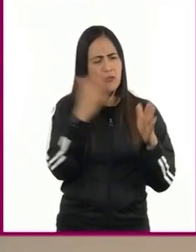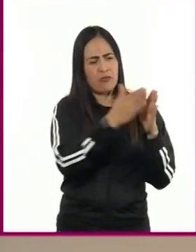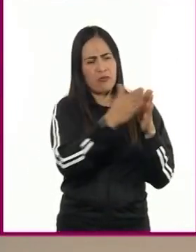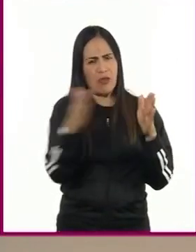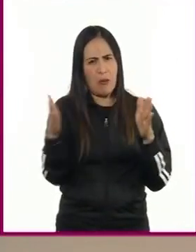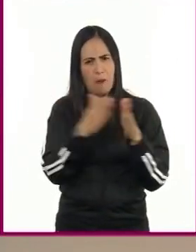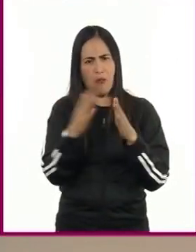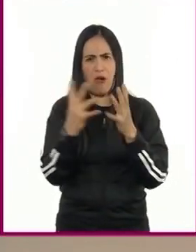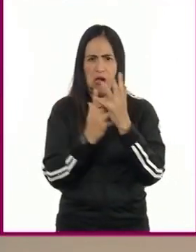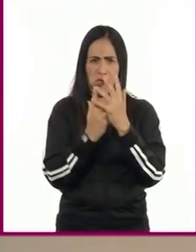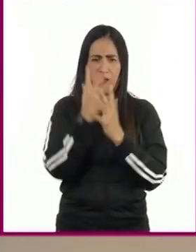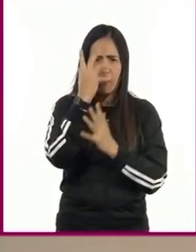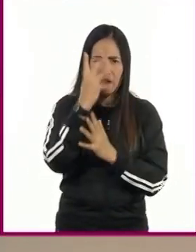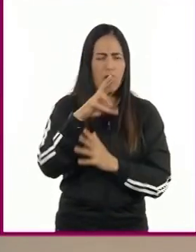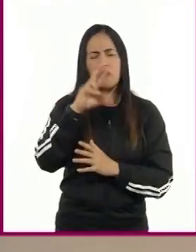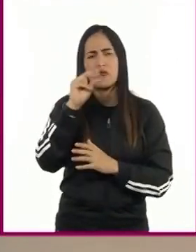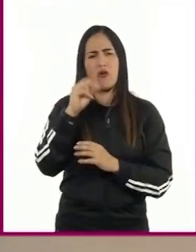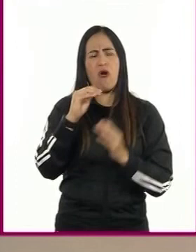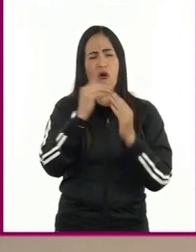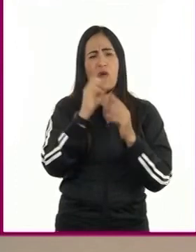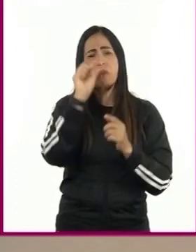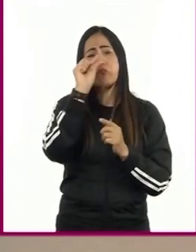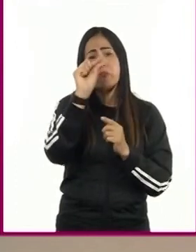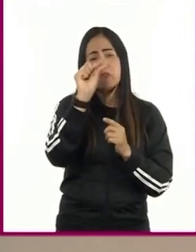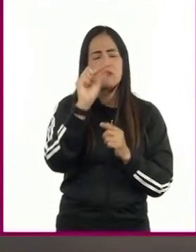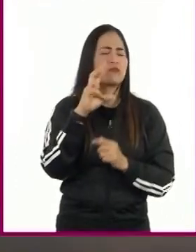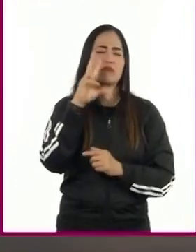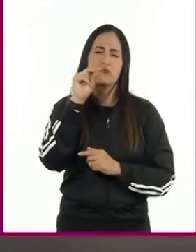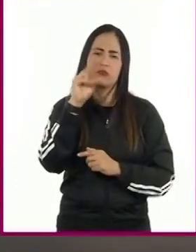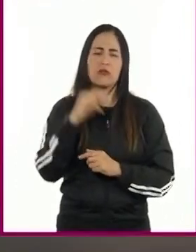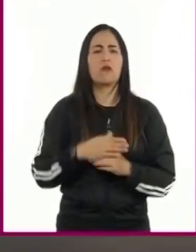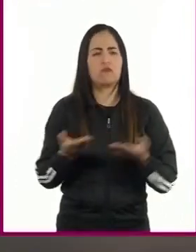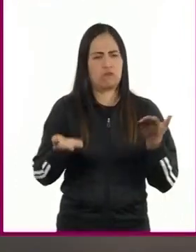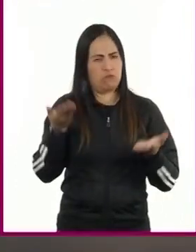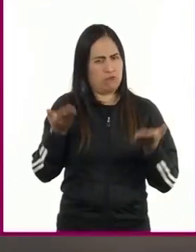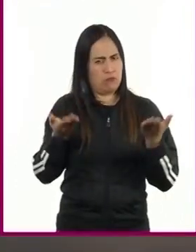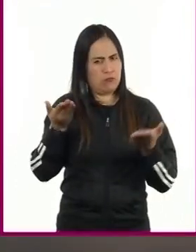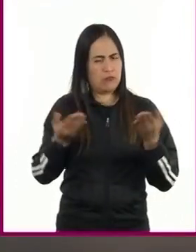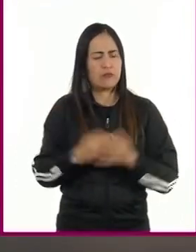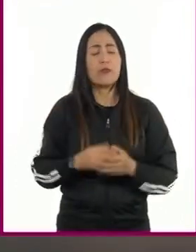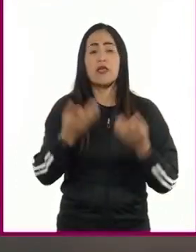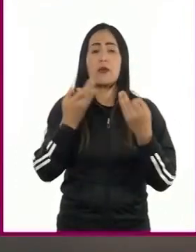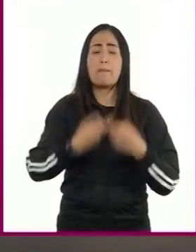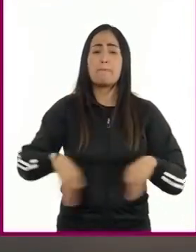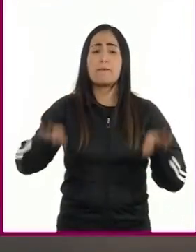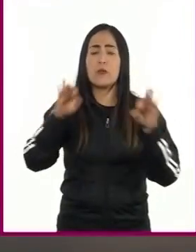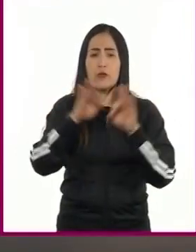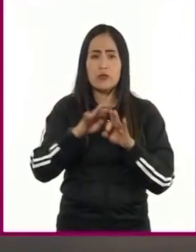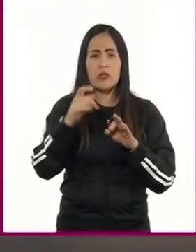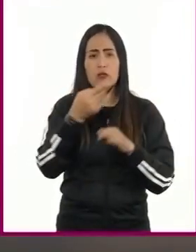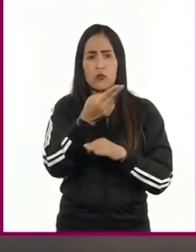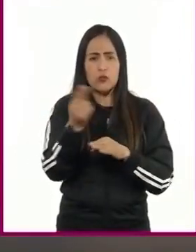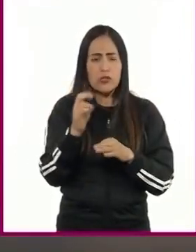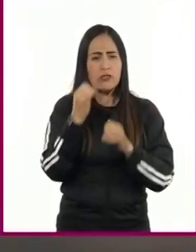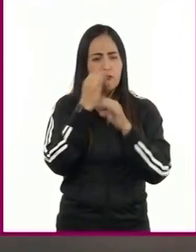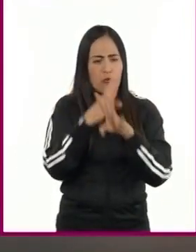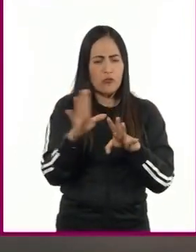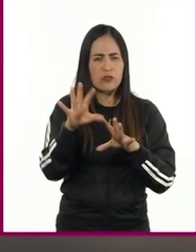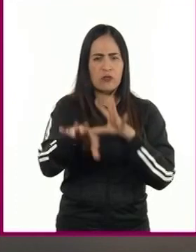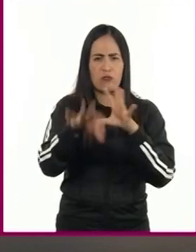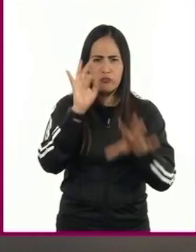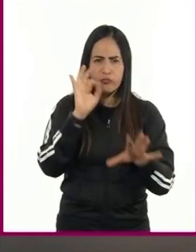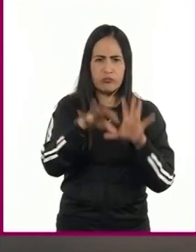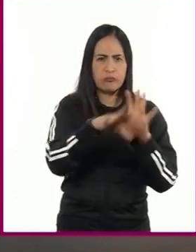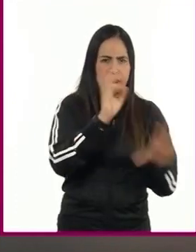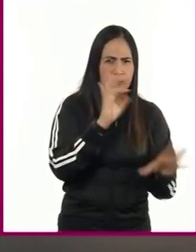sin excederlo o permanecer por debajo de él. Es de suma relevancia que al momento de seleccionar su información,